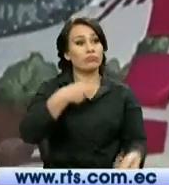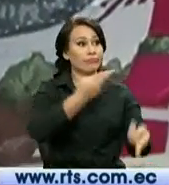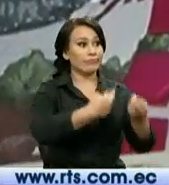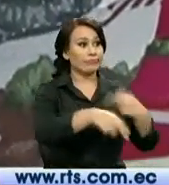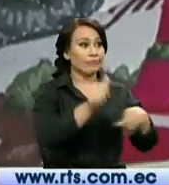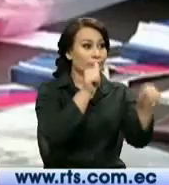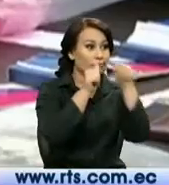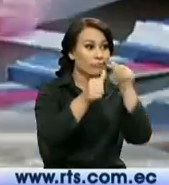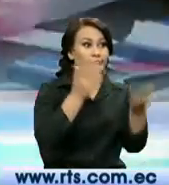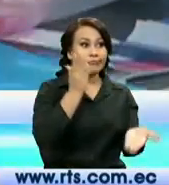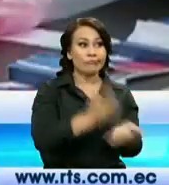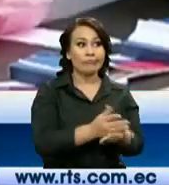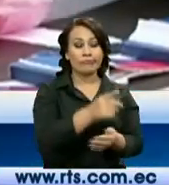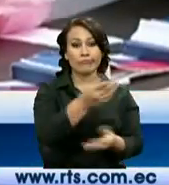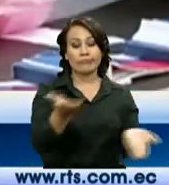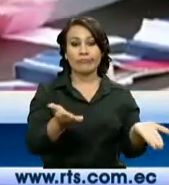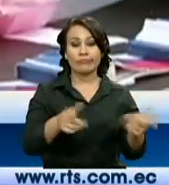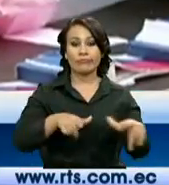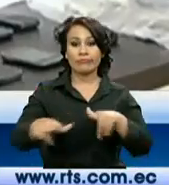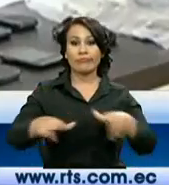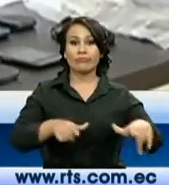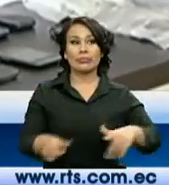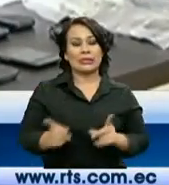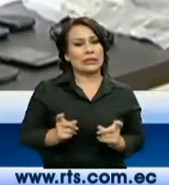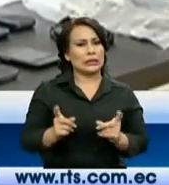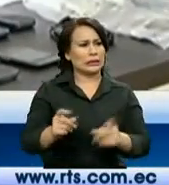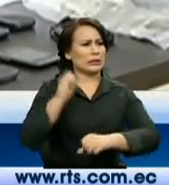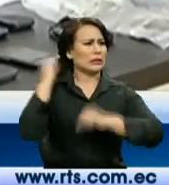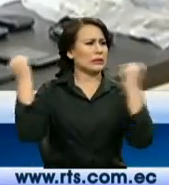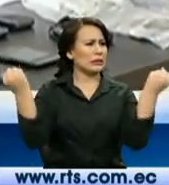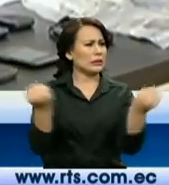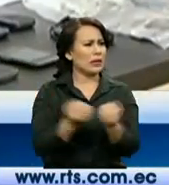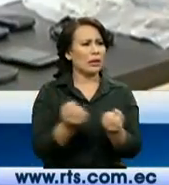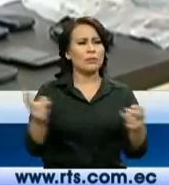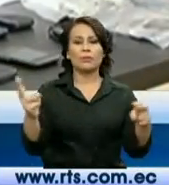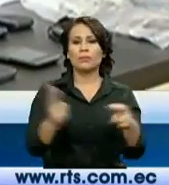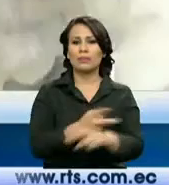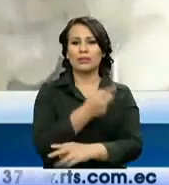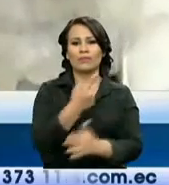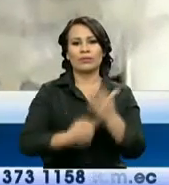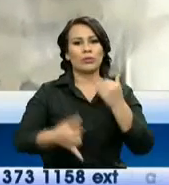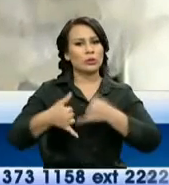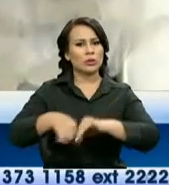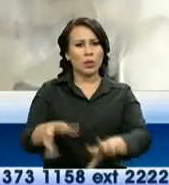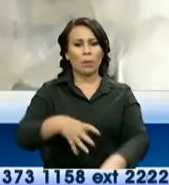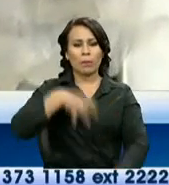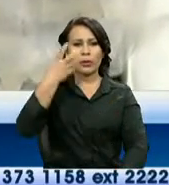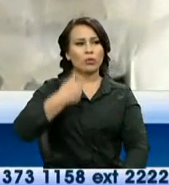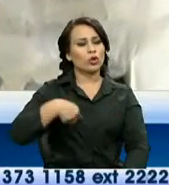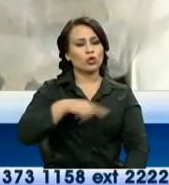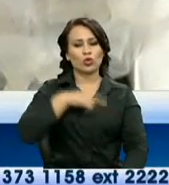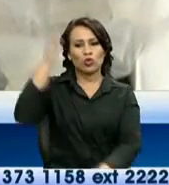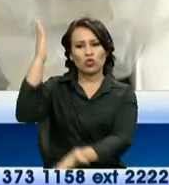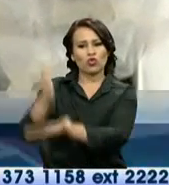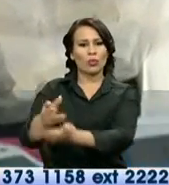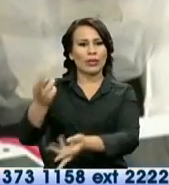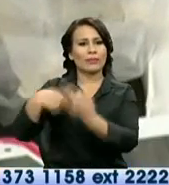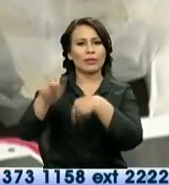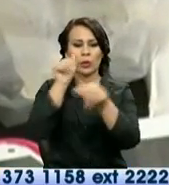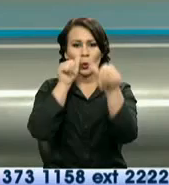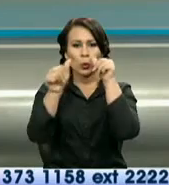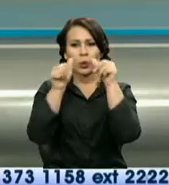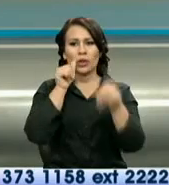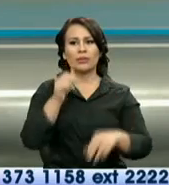sigue cortándole el camino a un cáncer social que sigue desafiante, informó Jorge